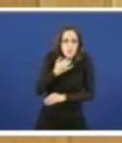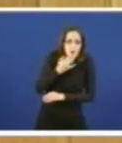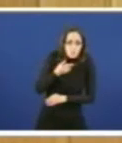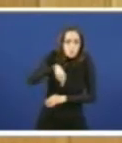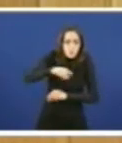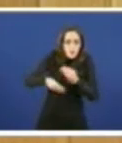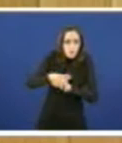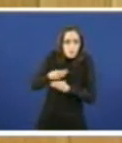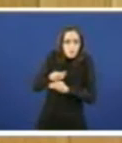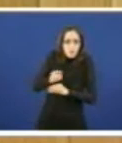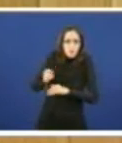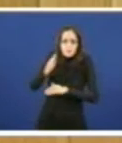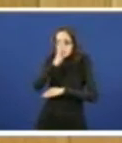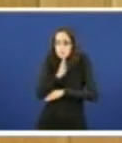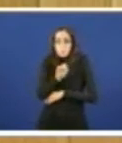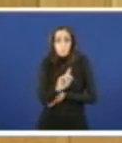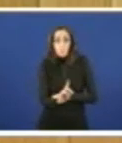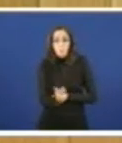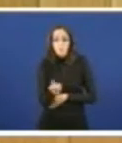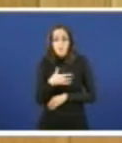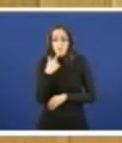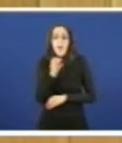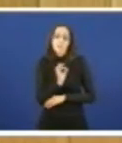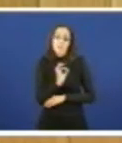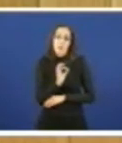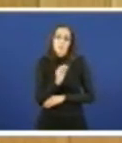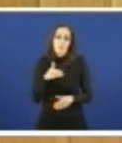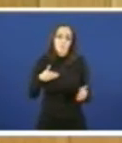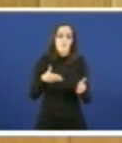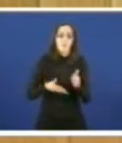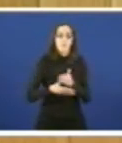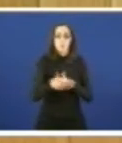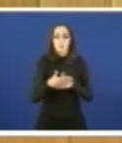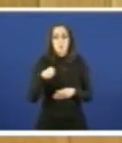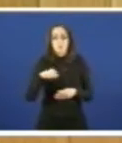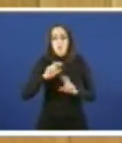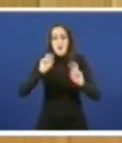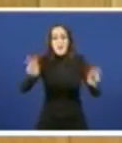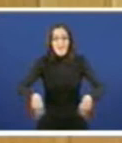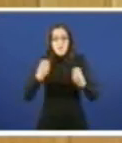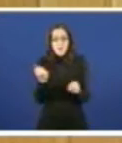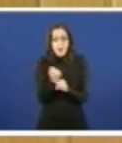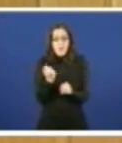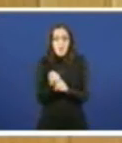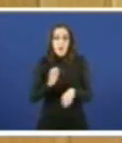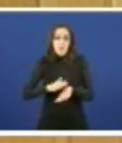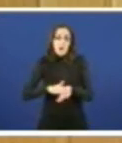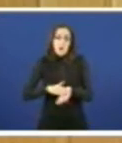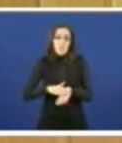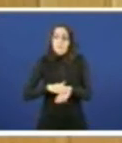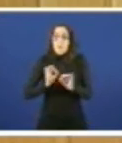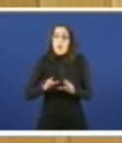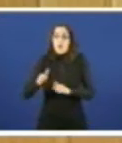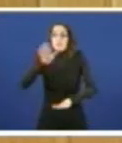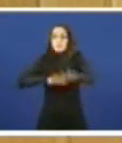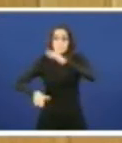certo que, estamos diante dunha reforma laboral que nos leva ás condicións laborais do século XIX, posiblemente, tratando de unha